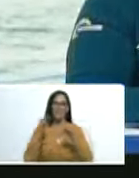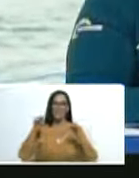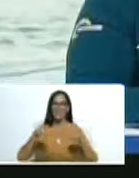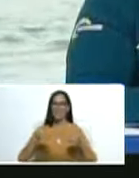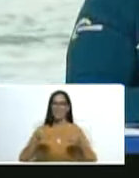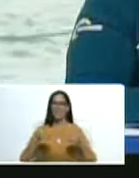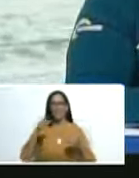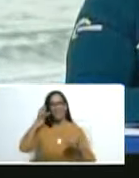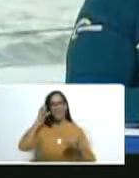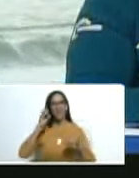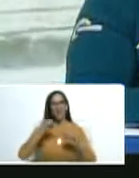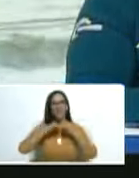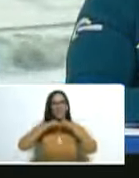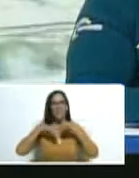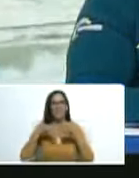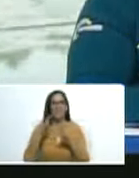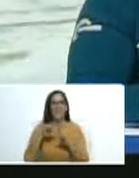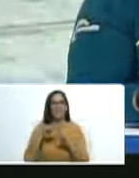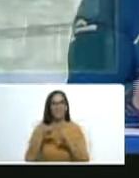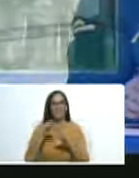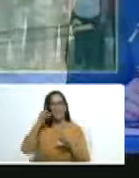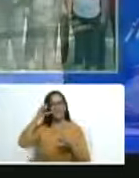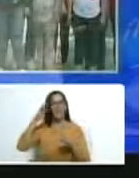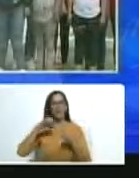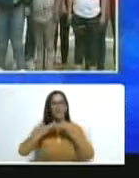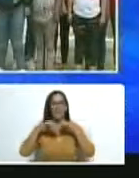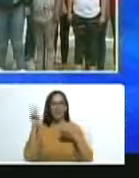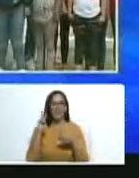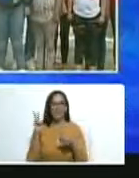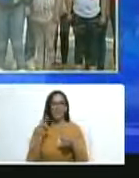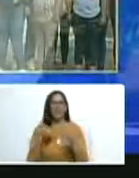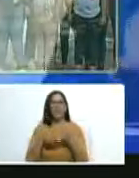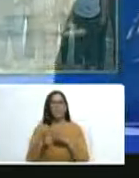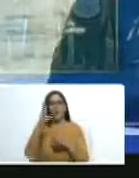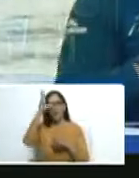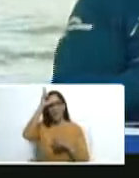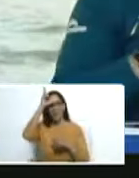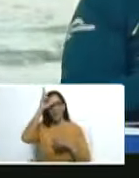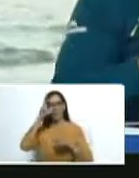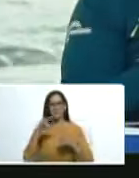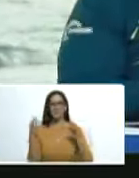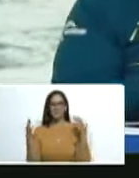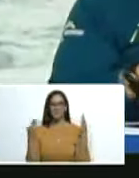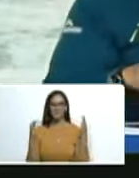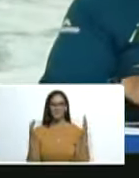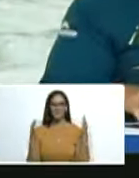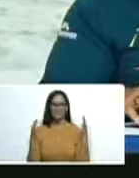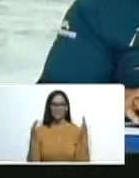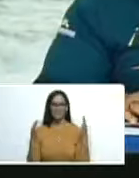que Dios bendiga al Táchira, que Dios bendiga a Venezuela. Y nos vamos para Falcón.